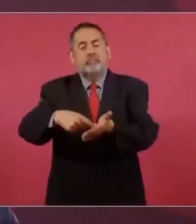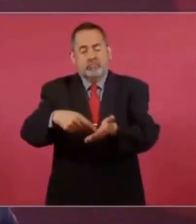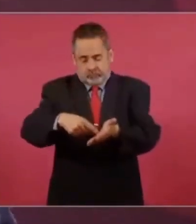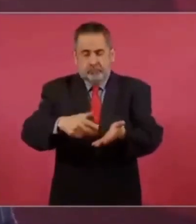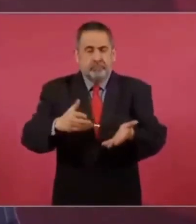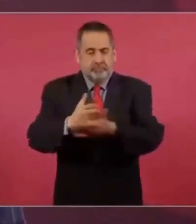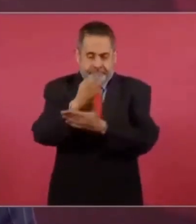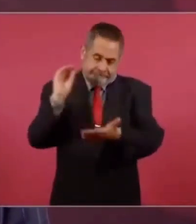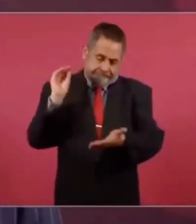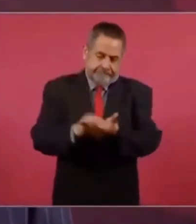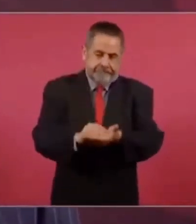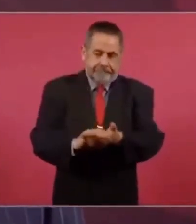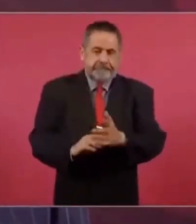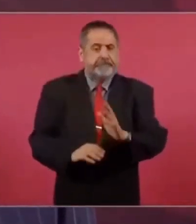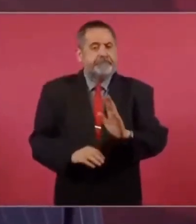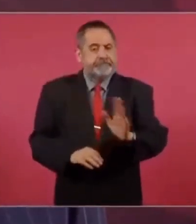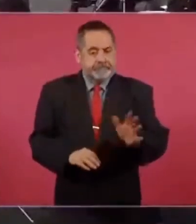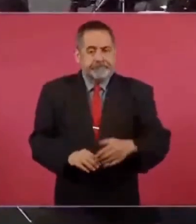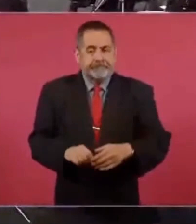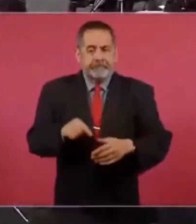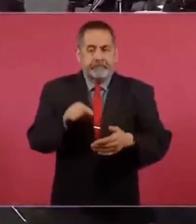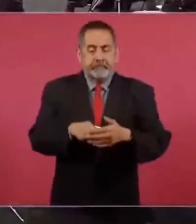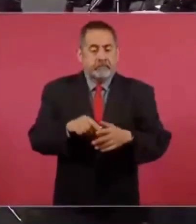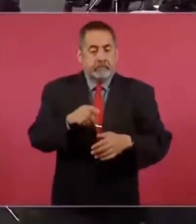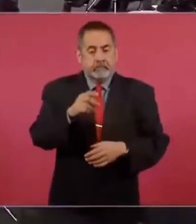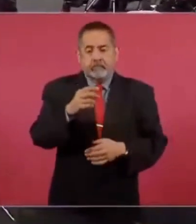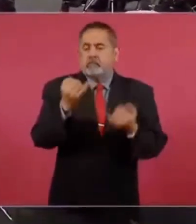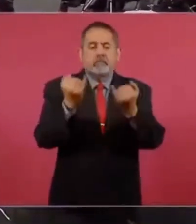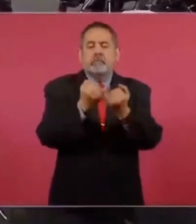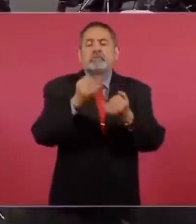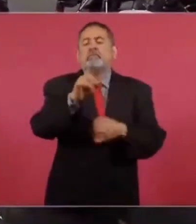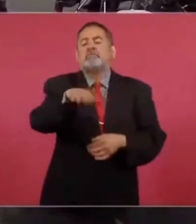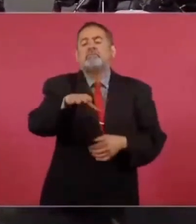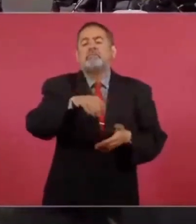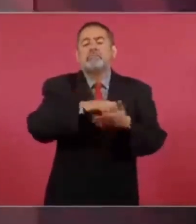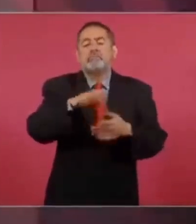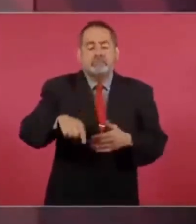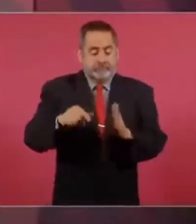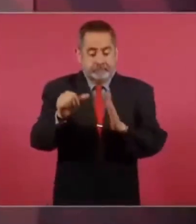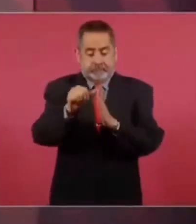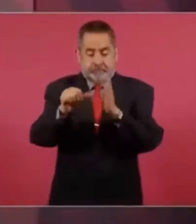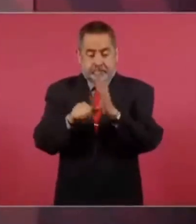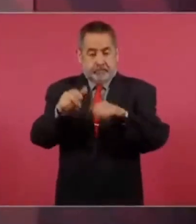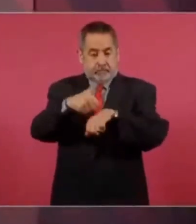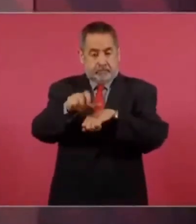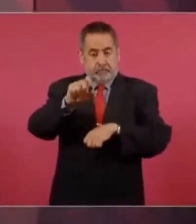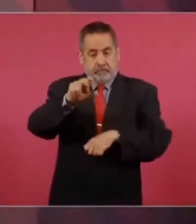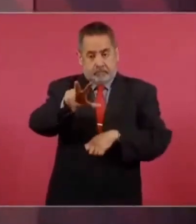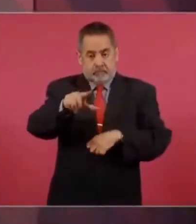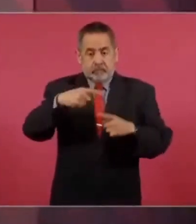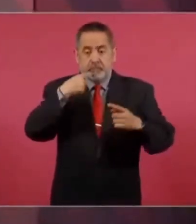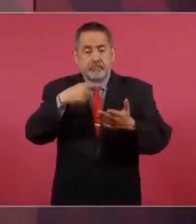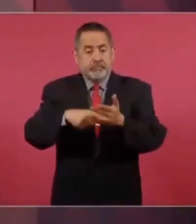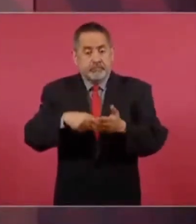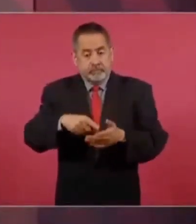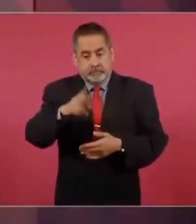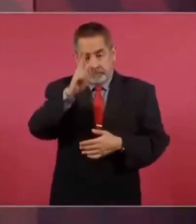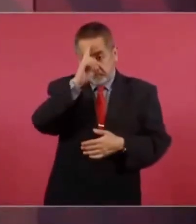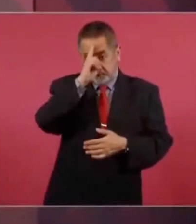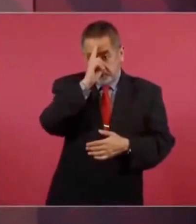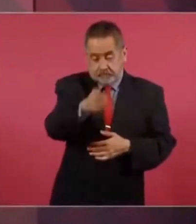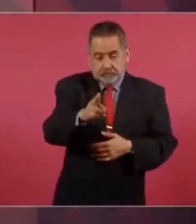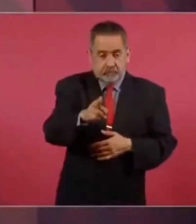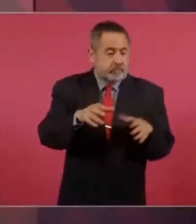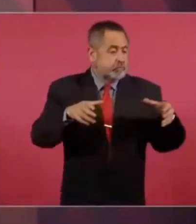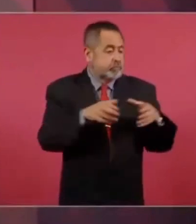Y así como está prohibido en ese artículo la existencia de